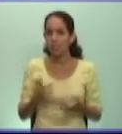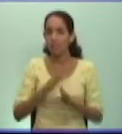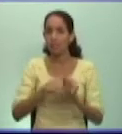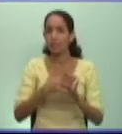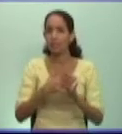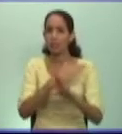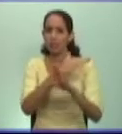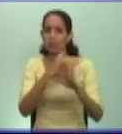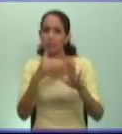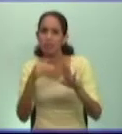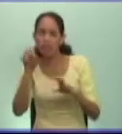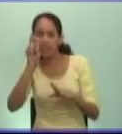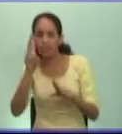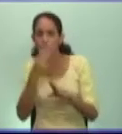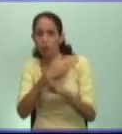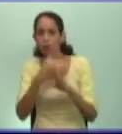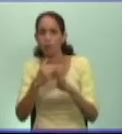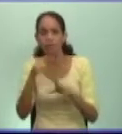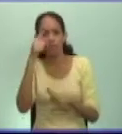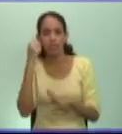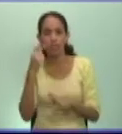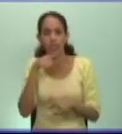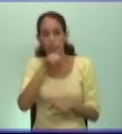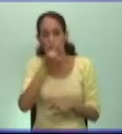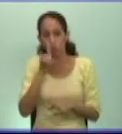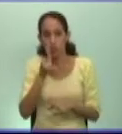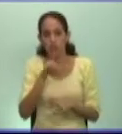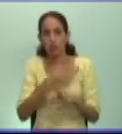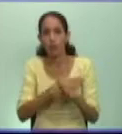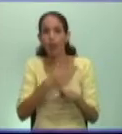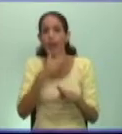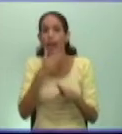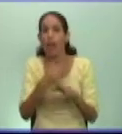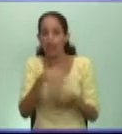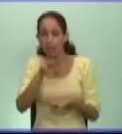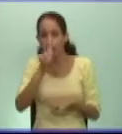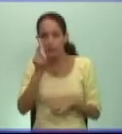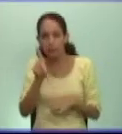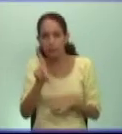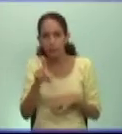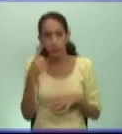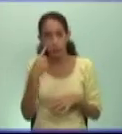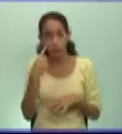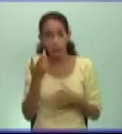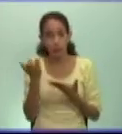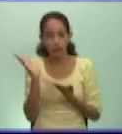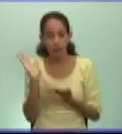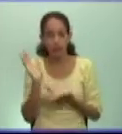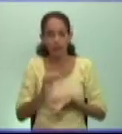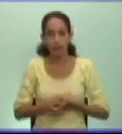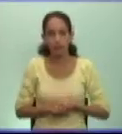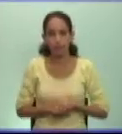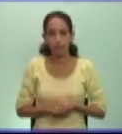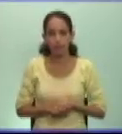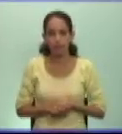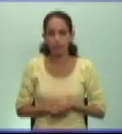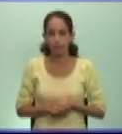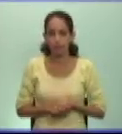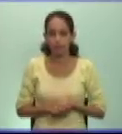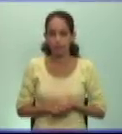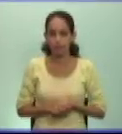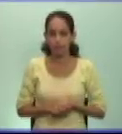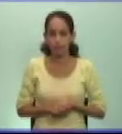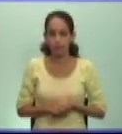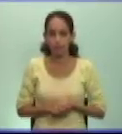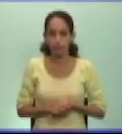a lo largo de todo el siglo XX y los primeros años del siglo XXI? Vamos entonces. Miren la primera vez que trabajamos Estados Unidos con